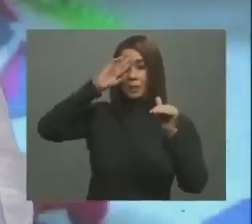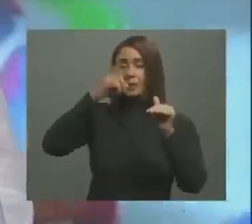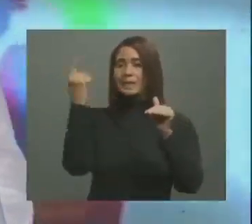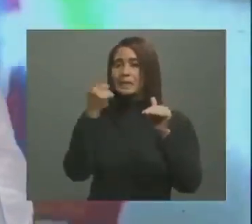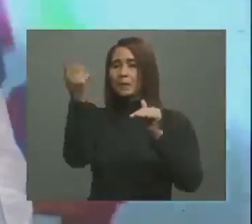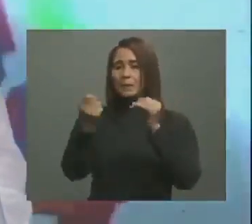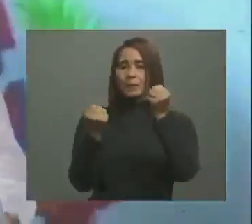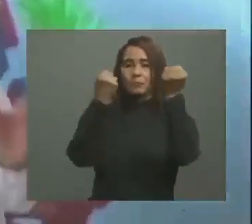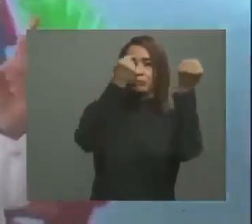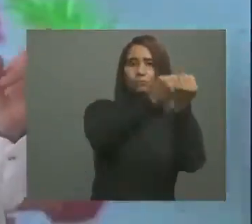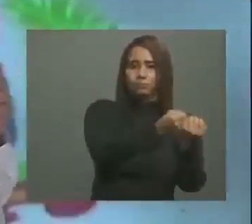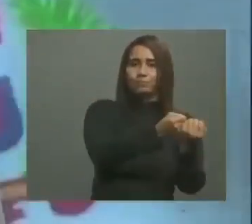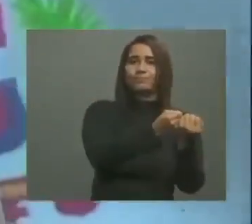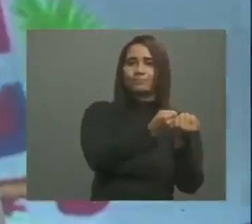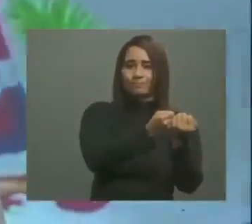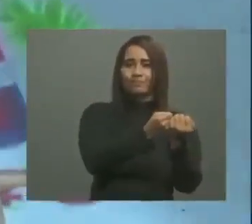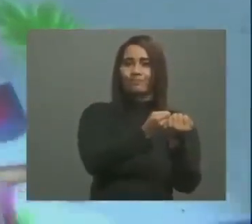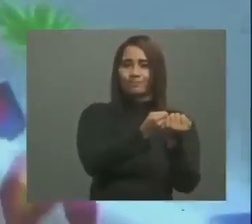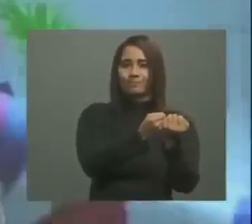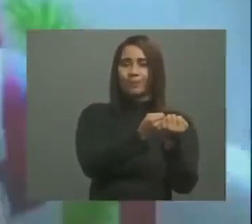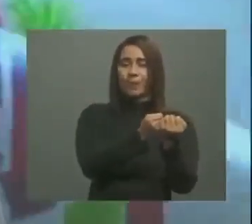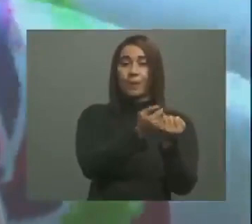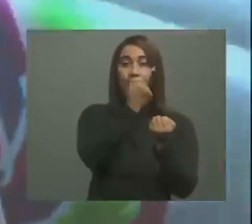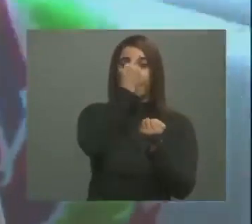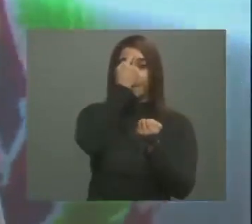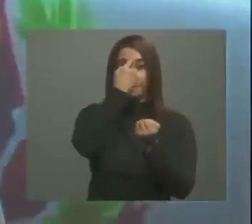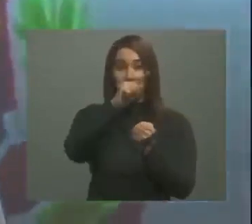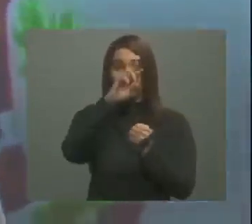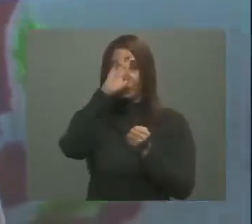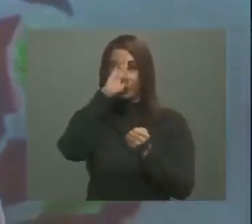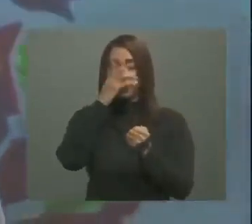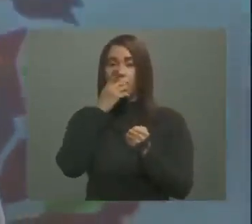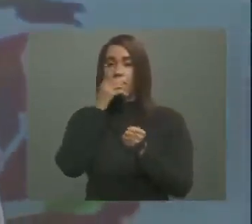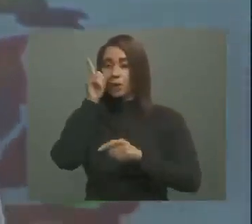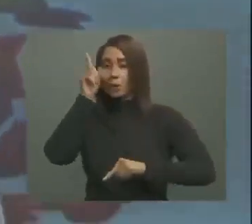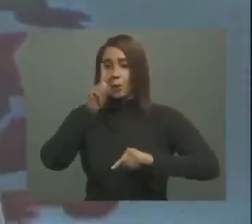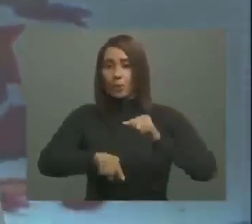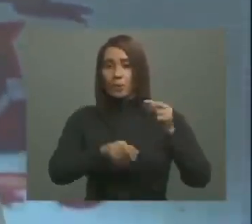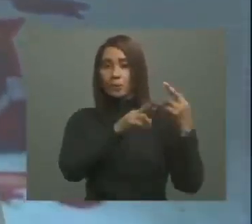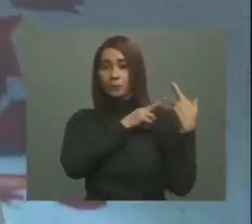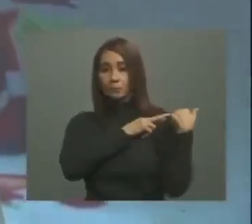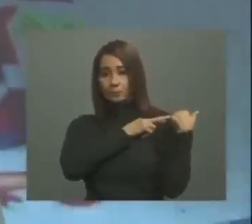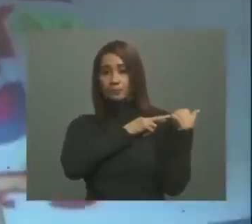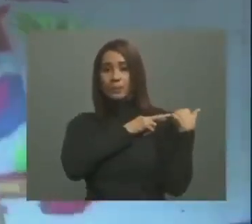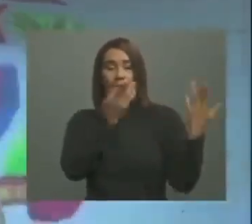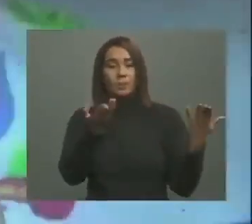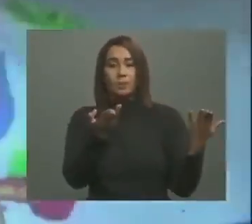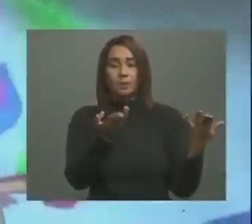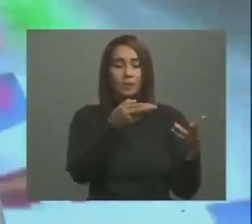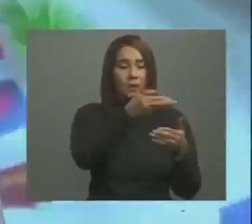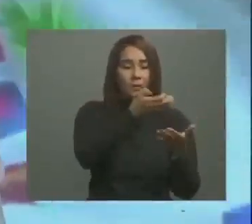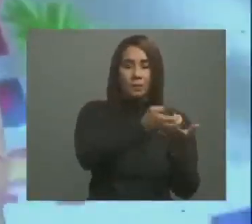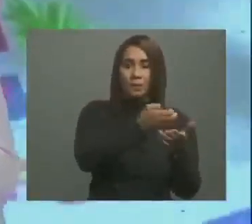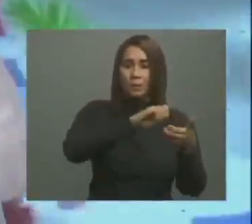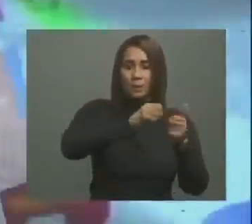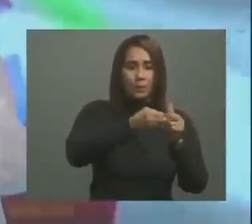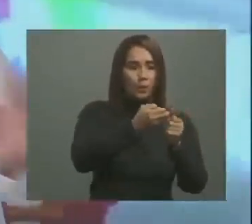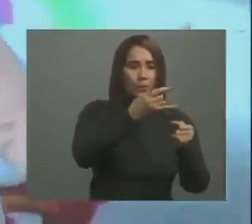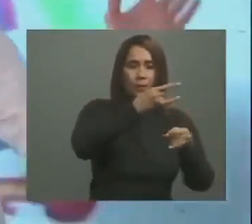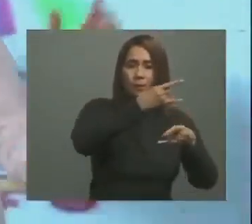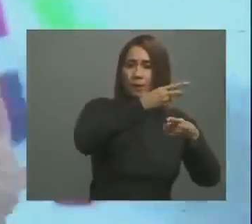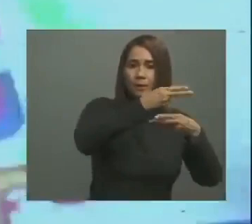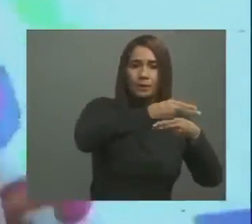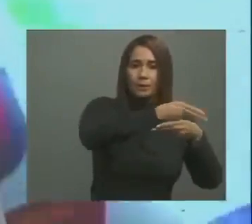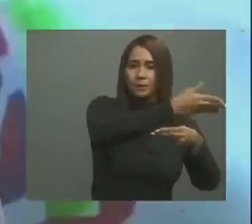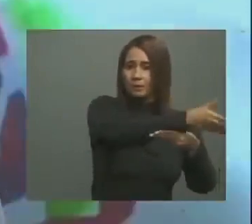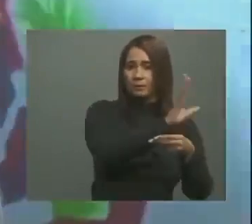que venga debe continuarlo, pues es un proyecto nacional la construcción. Ojalá que terminemos un muro total, porque no te va a resolver el